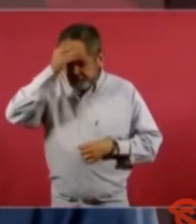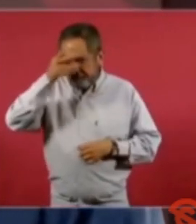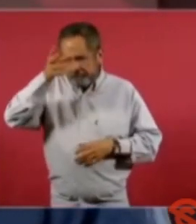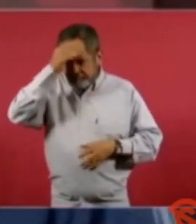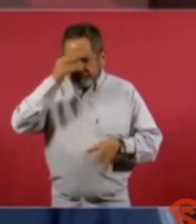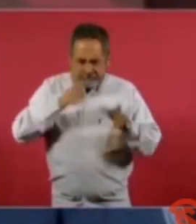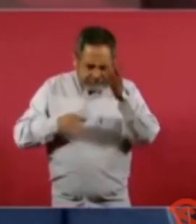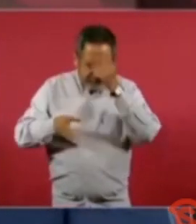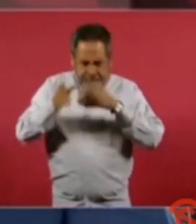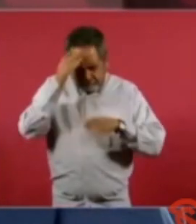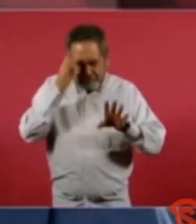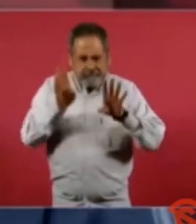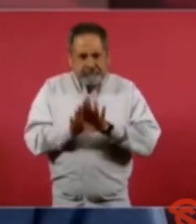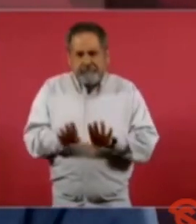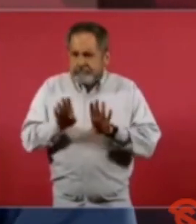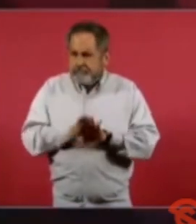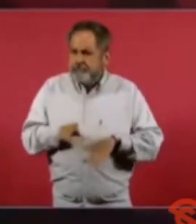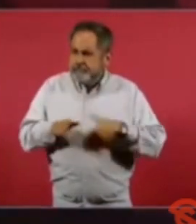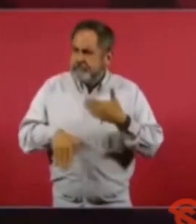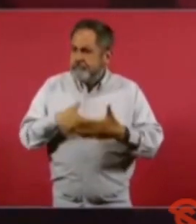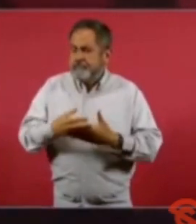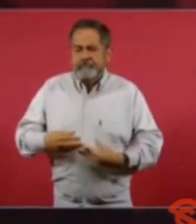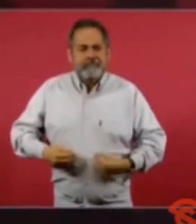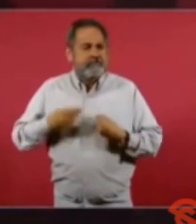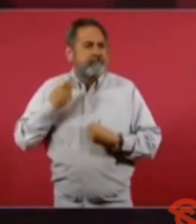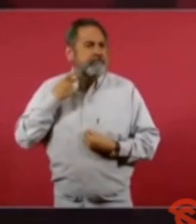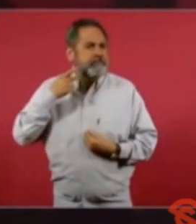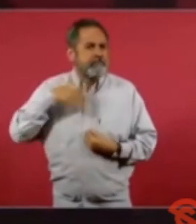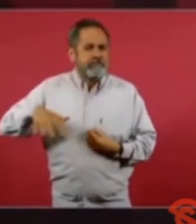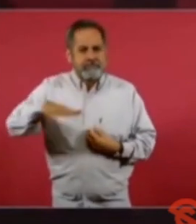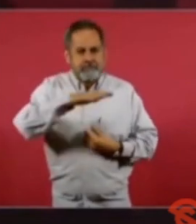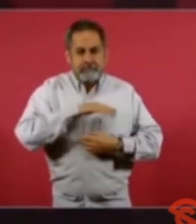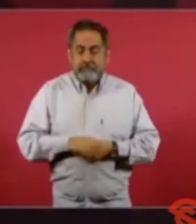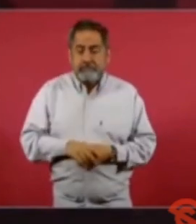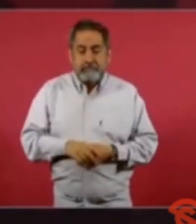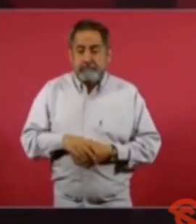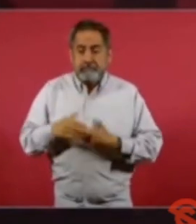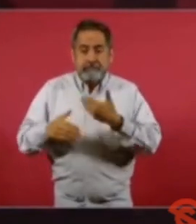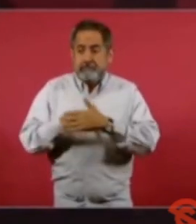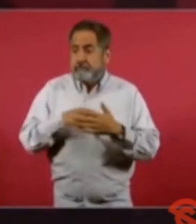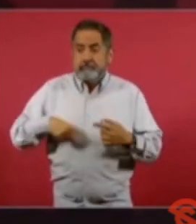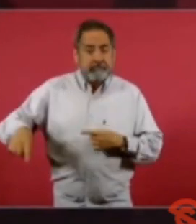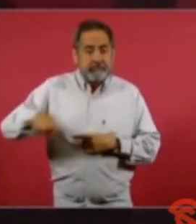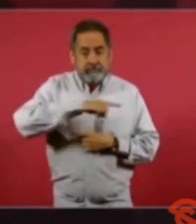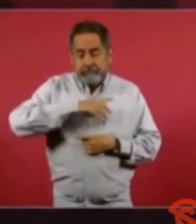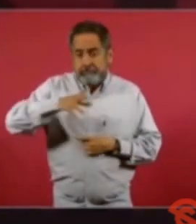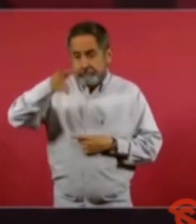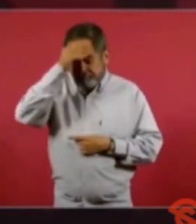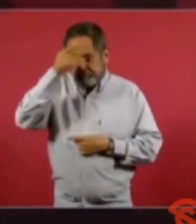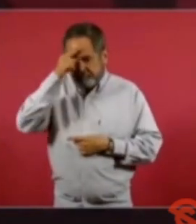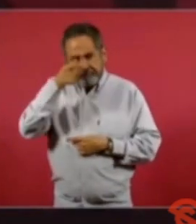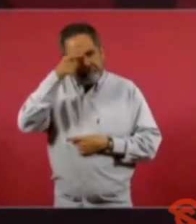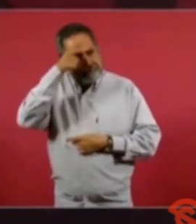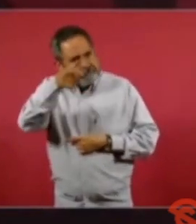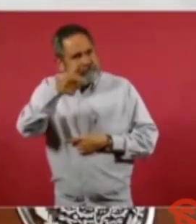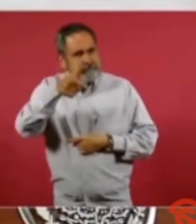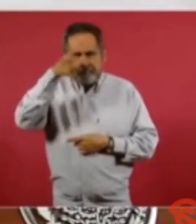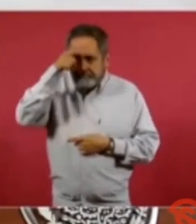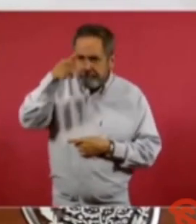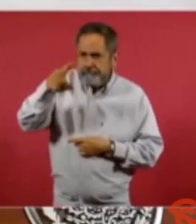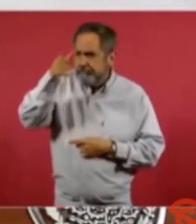todos. Es un proceso de enseñanza-aprendizaje,